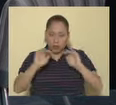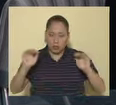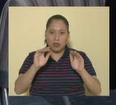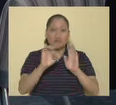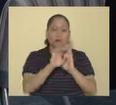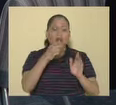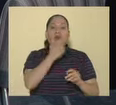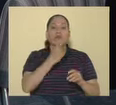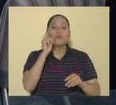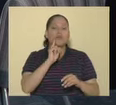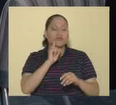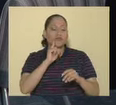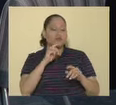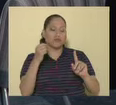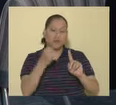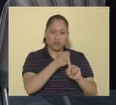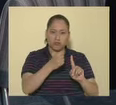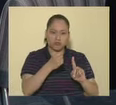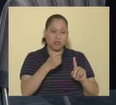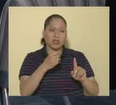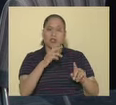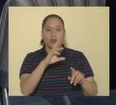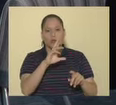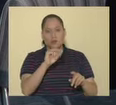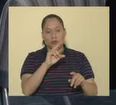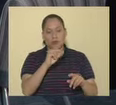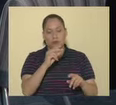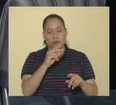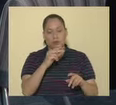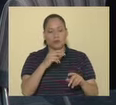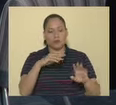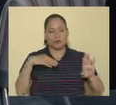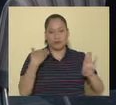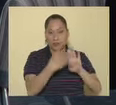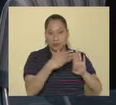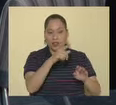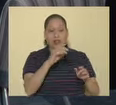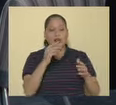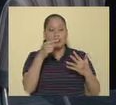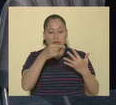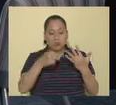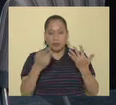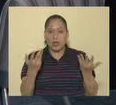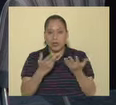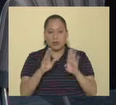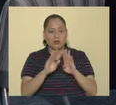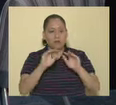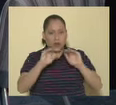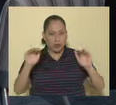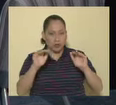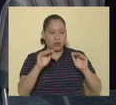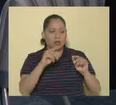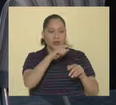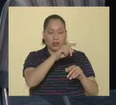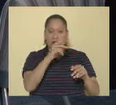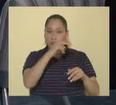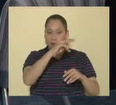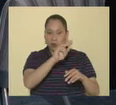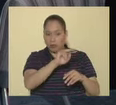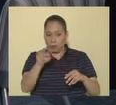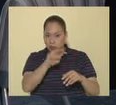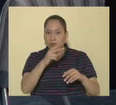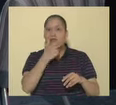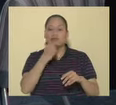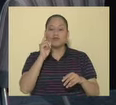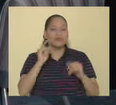la mujer y que se den acciones que no permitan un trato desigual, es decir, que no haya una discriminación.